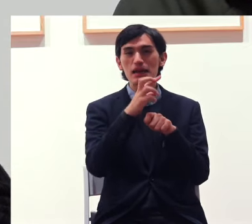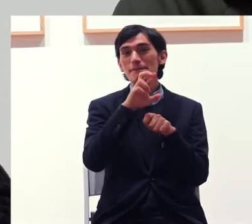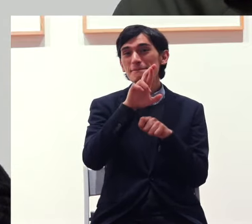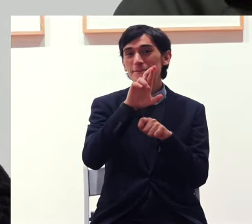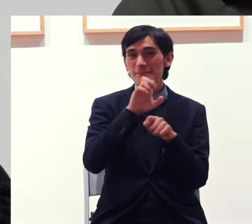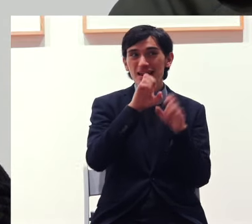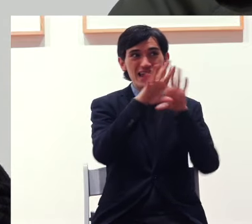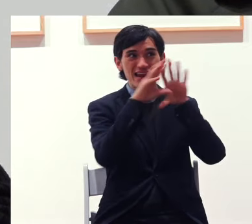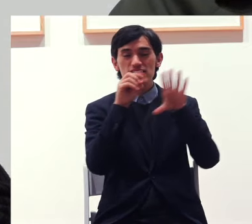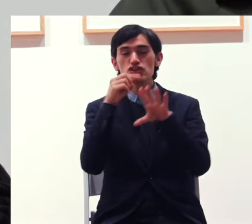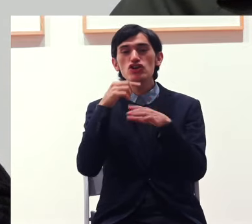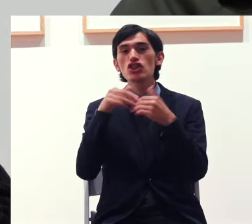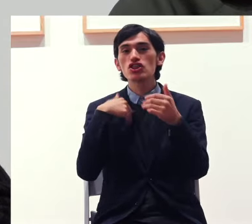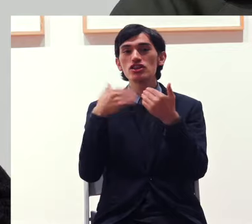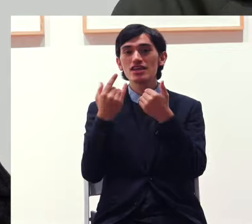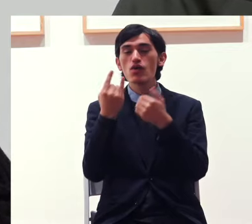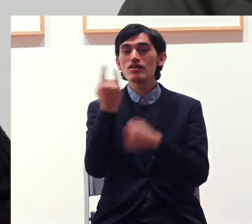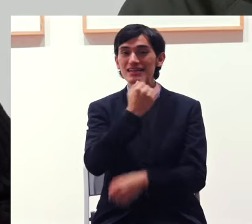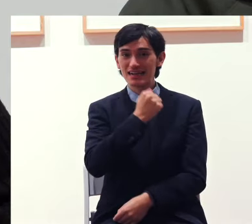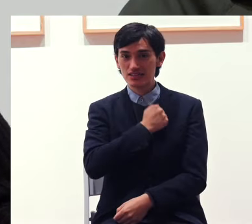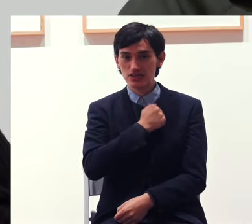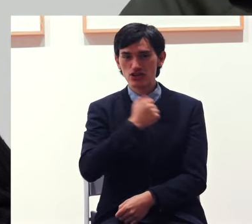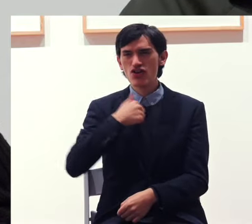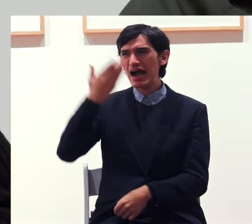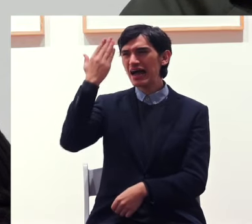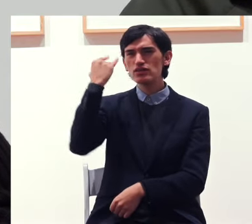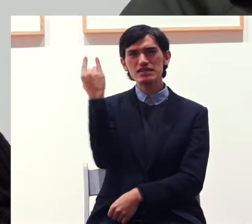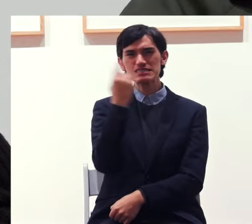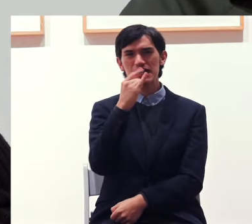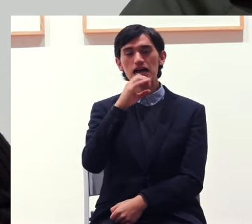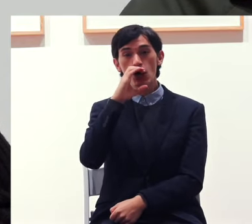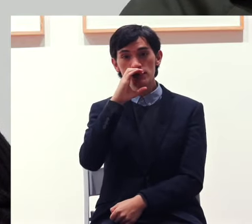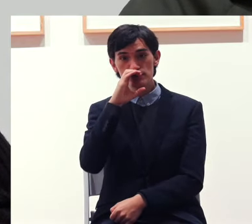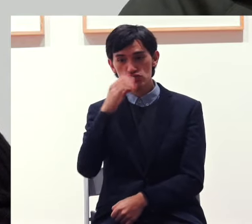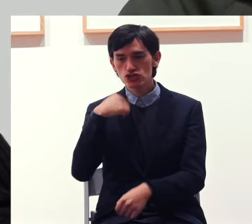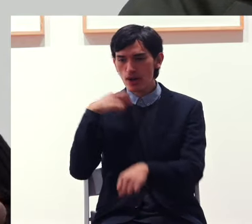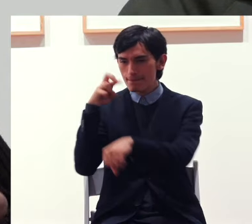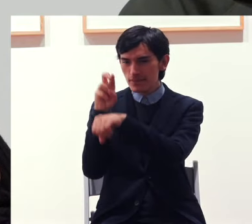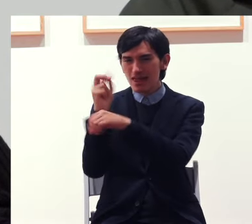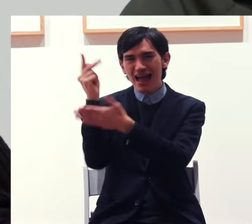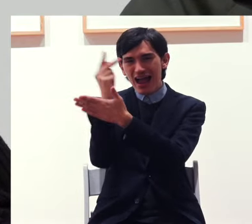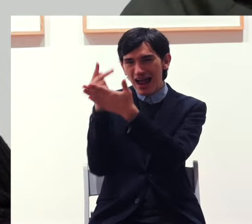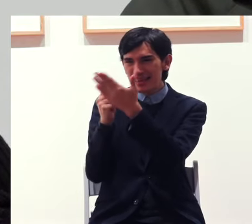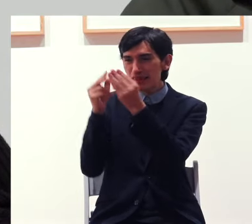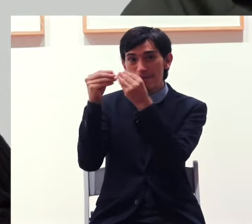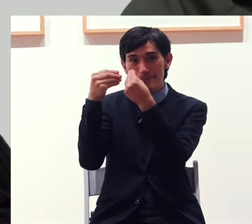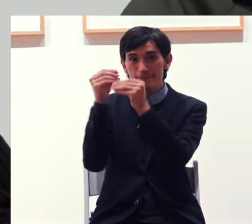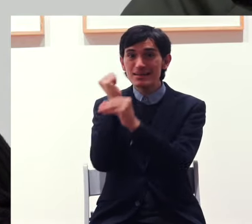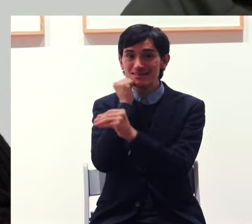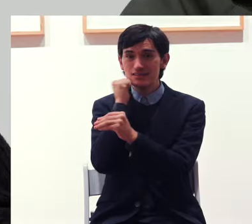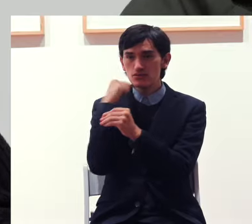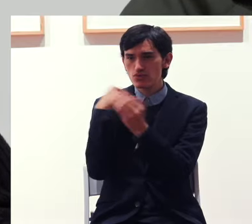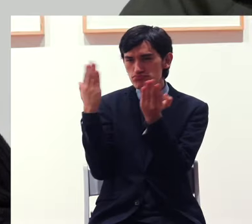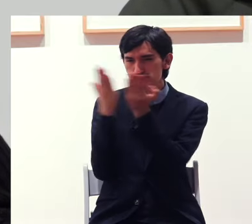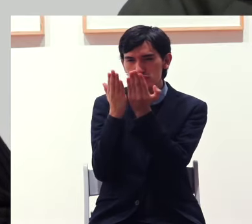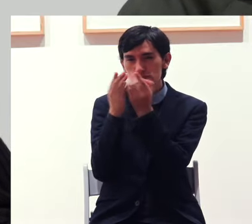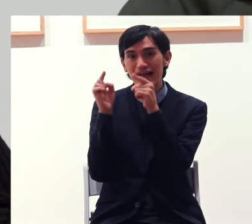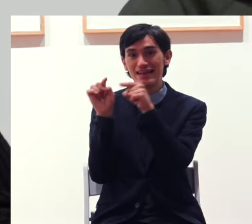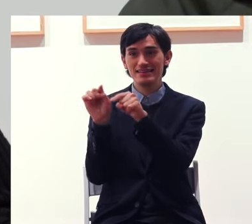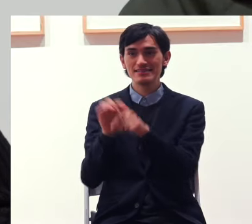taller de grabado superior que yo tomé en la Pontificia Universidad Católica, yo venía de la Universidad de Concepción, había estudiado una pedagogía en artes plásticas